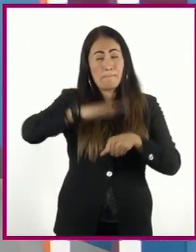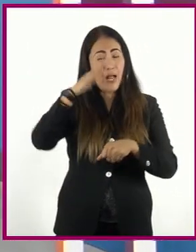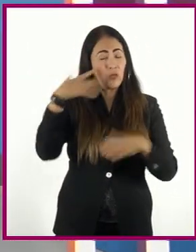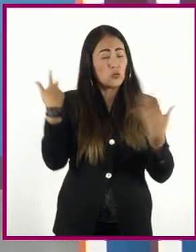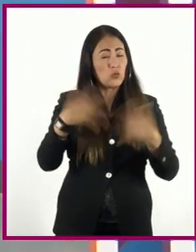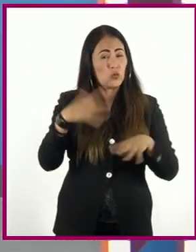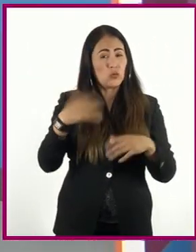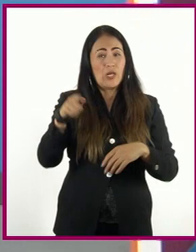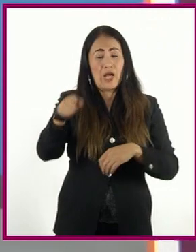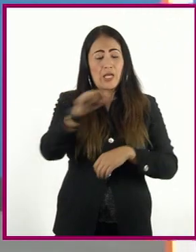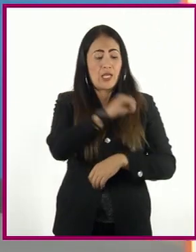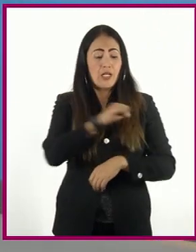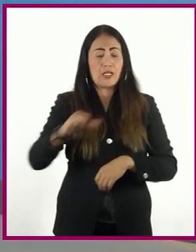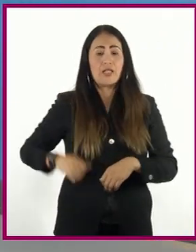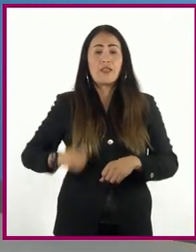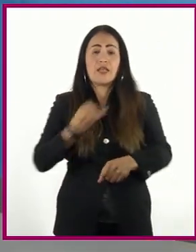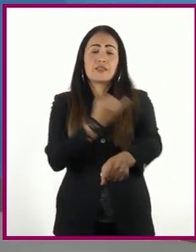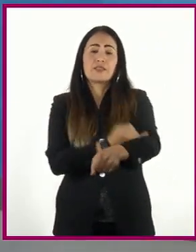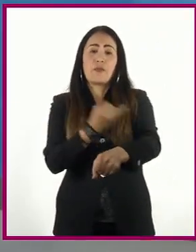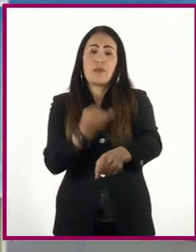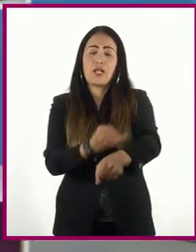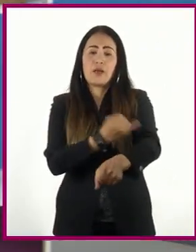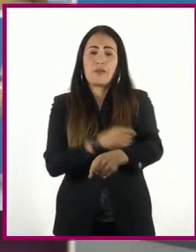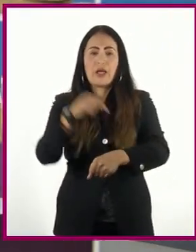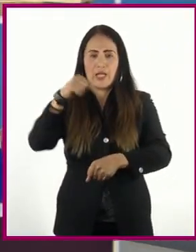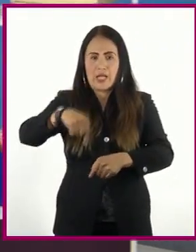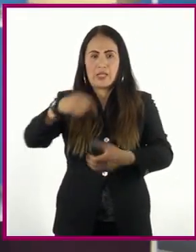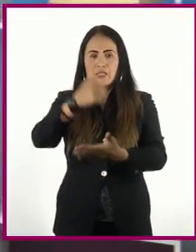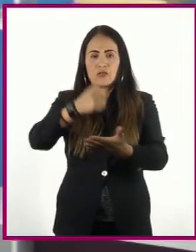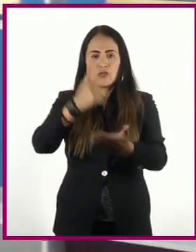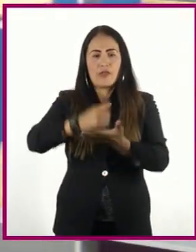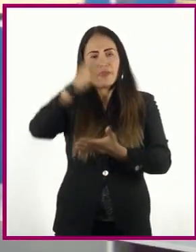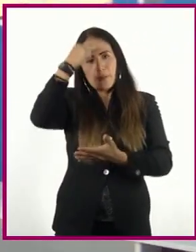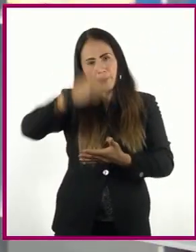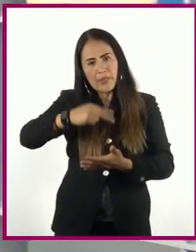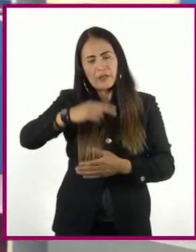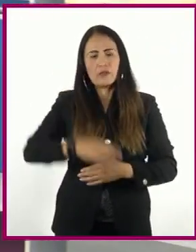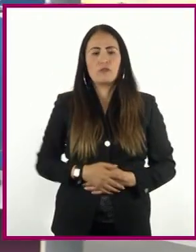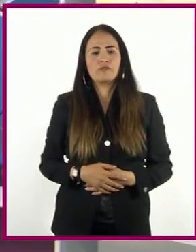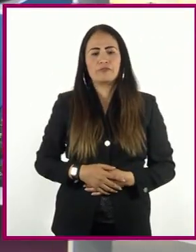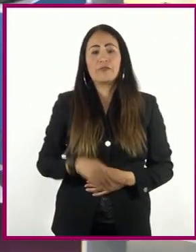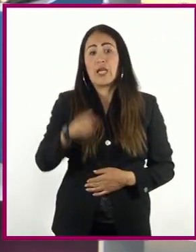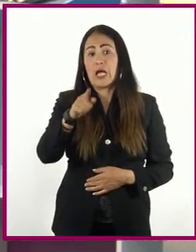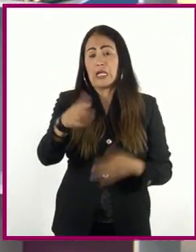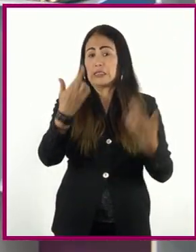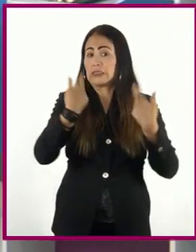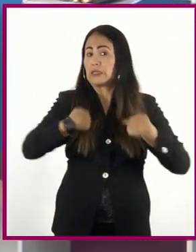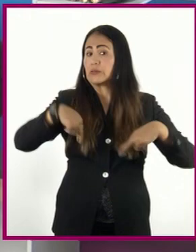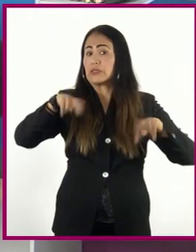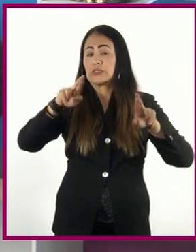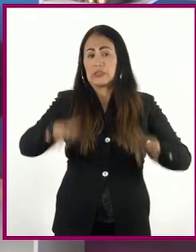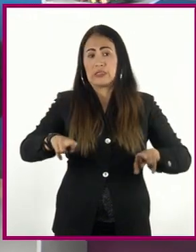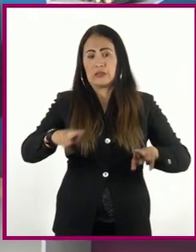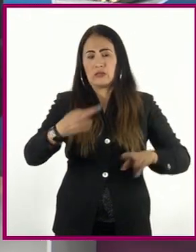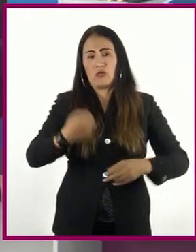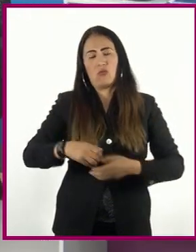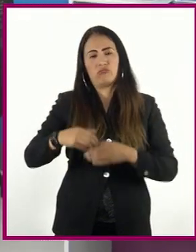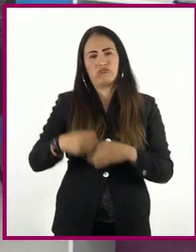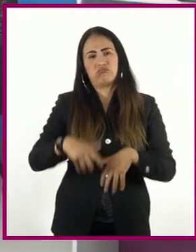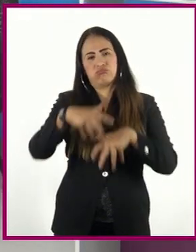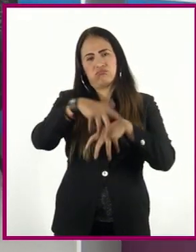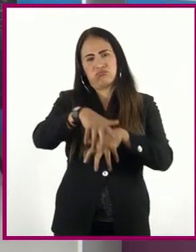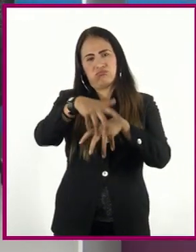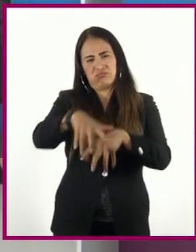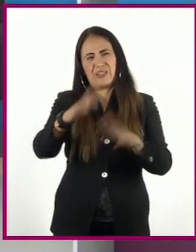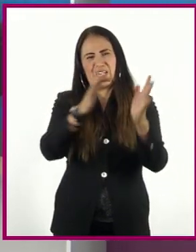realiza en la Alcaldía de Iztapalapa, en la Ciudad de México, donde se lleva a cabo una de las representaciones de los Vía Crucis más grandes